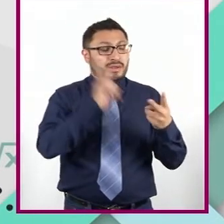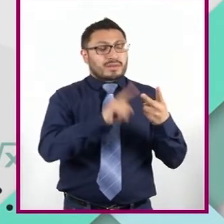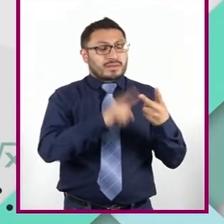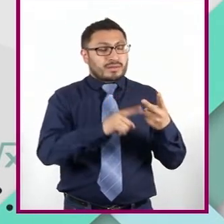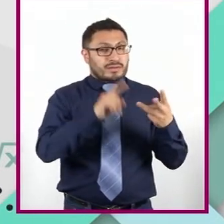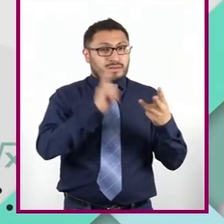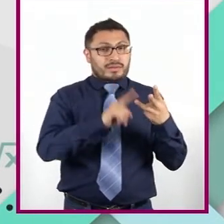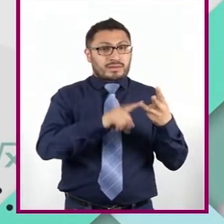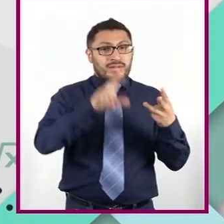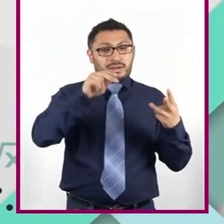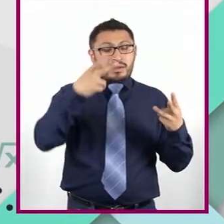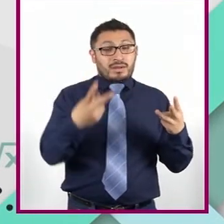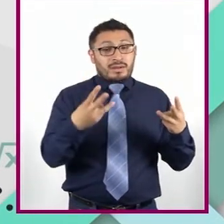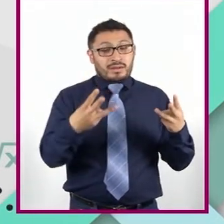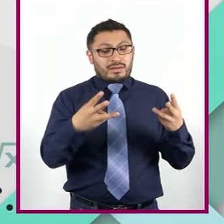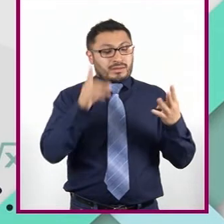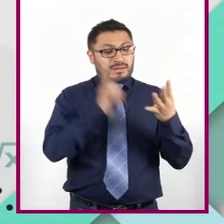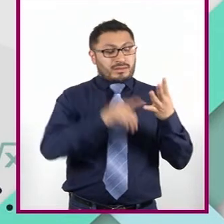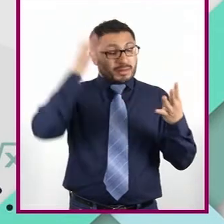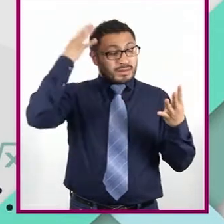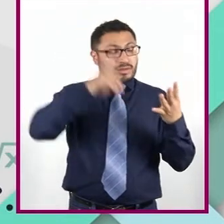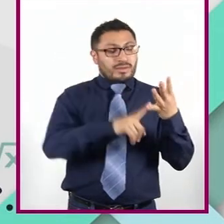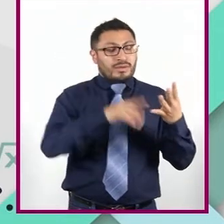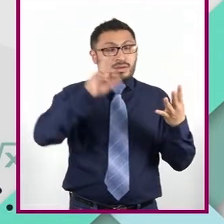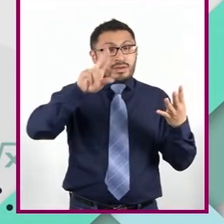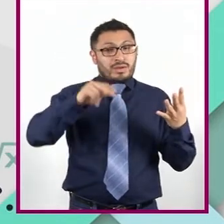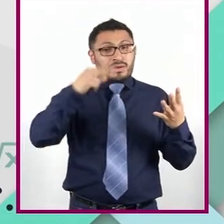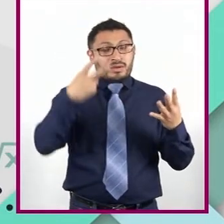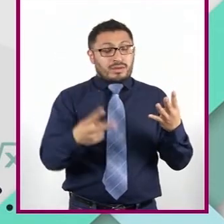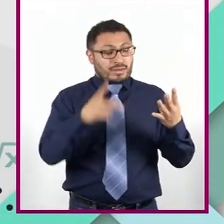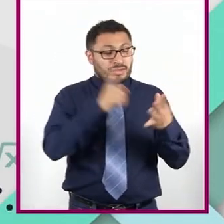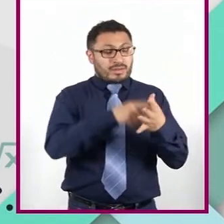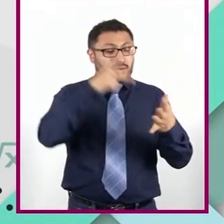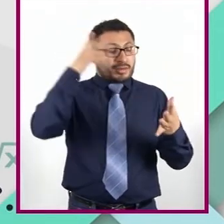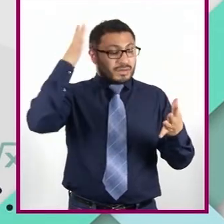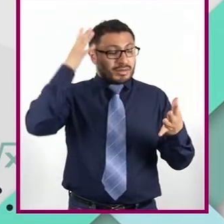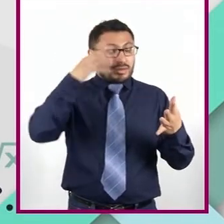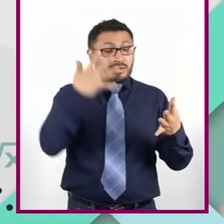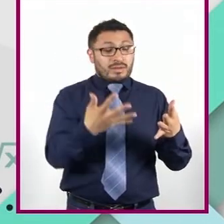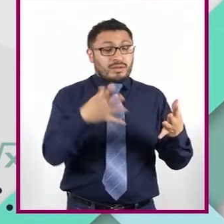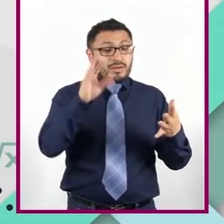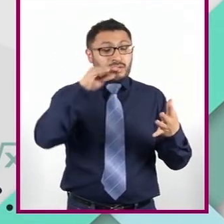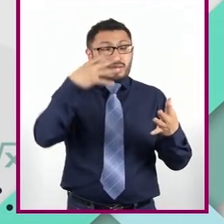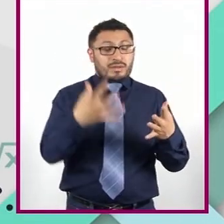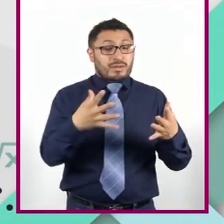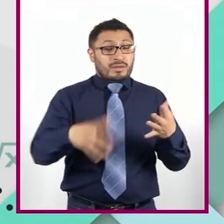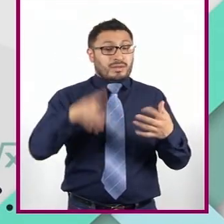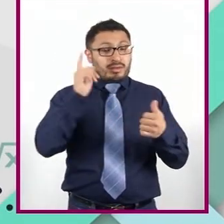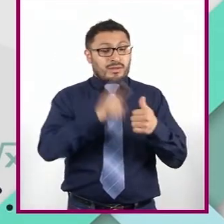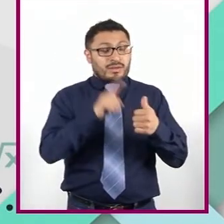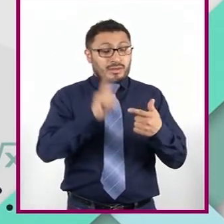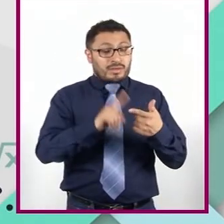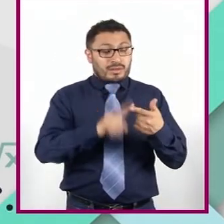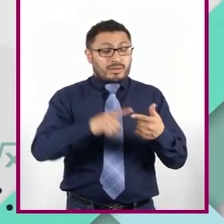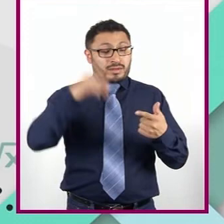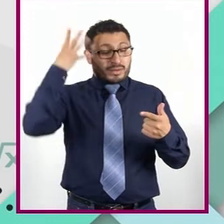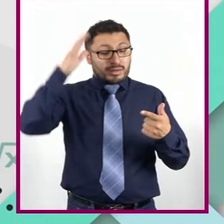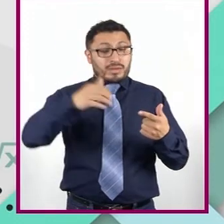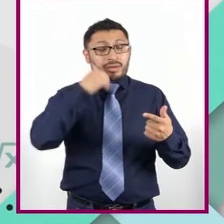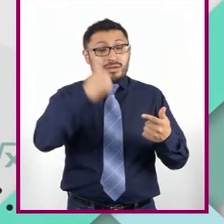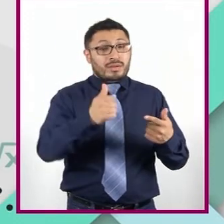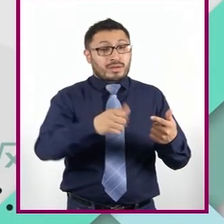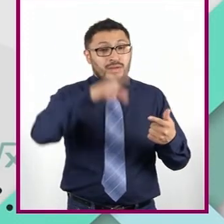83, para sol y 4, 82, para sol y 5, 85 y para sol y 6 se